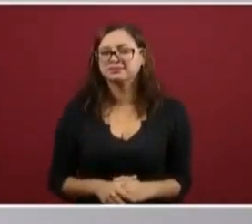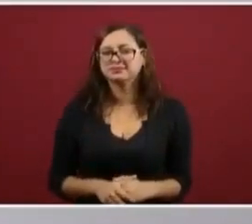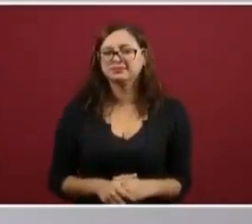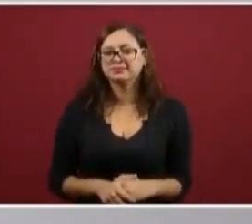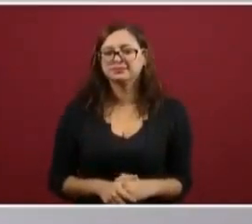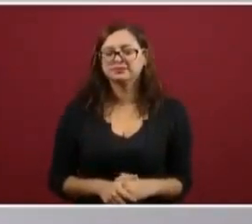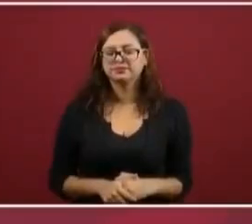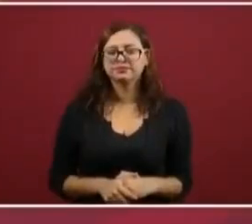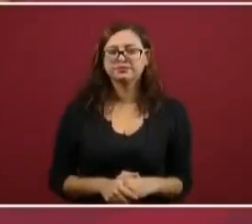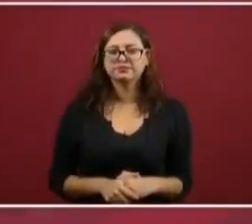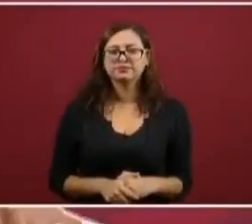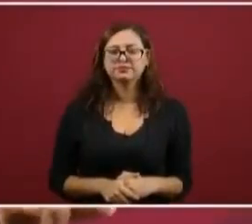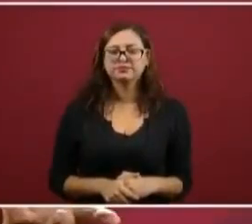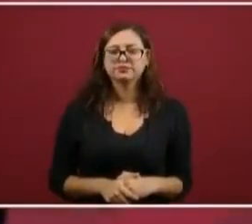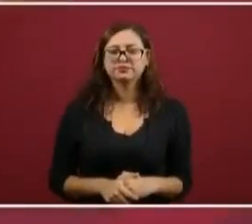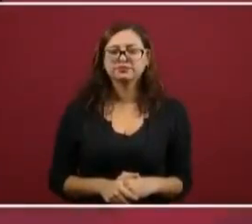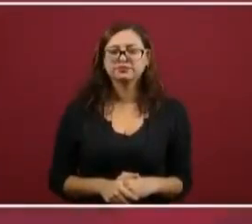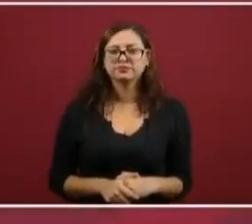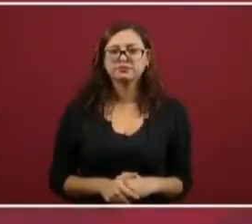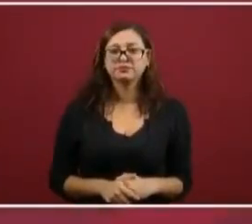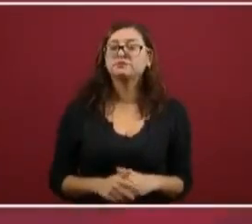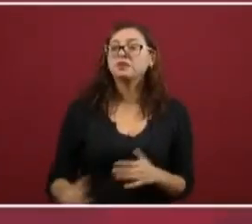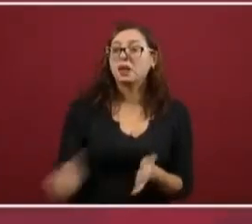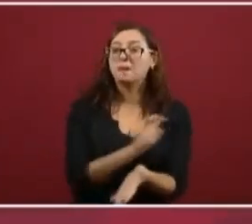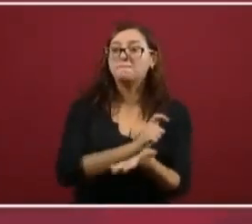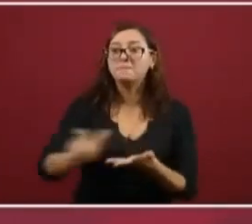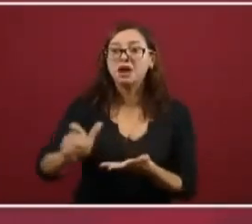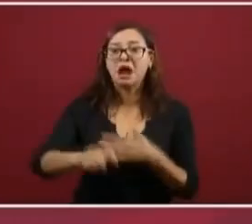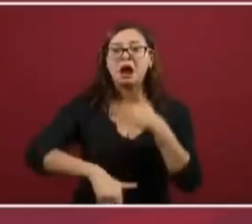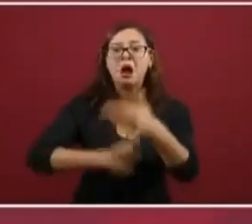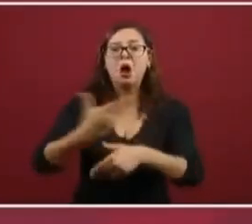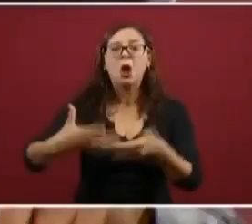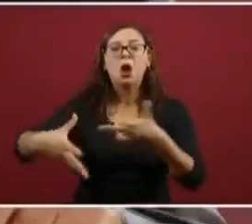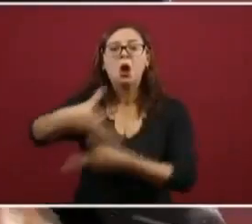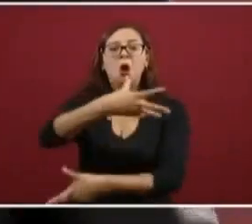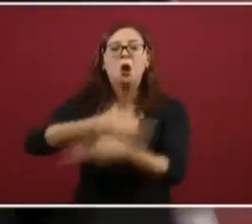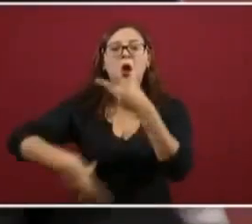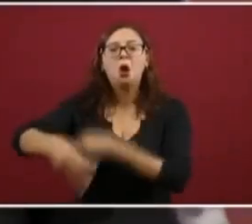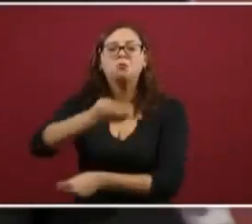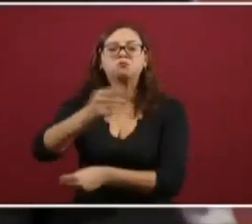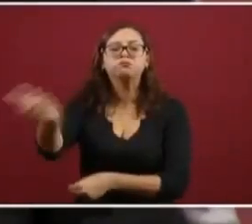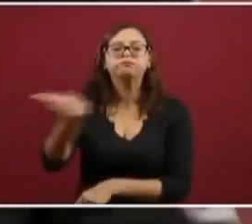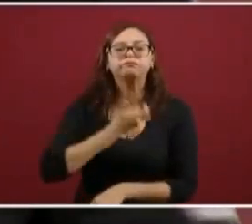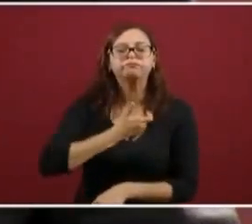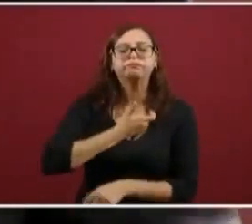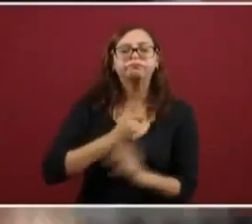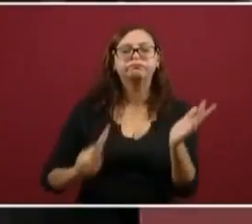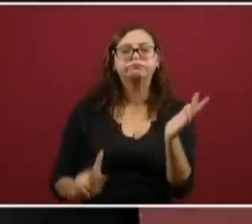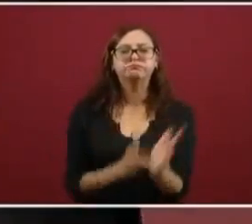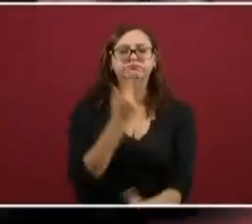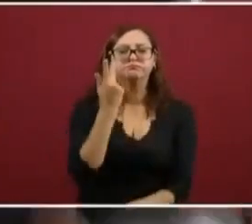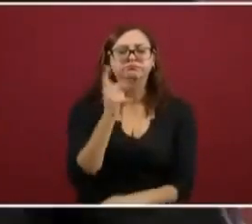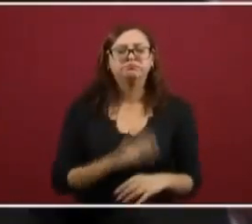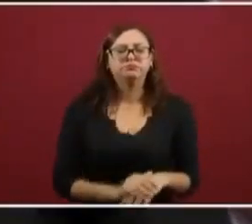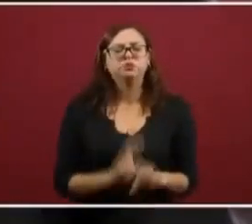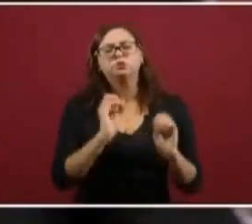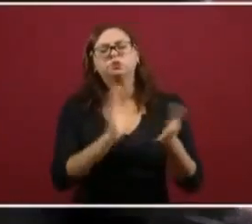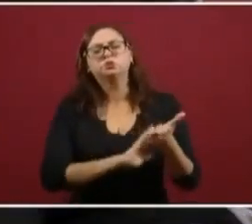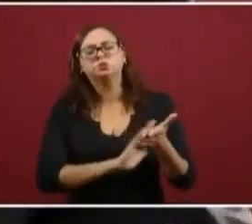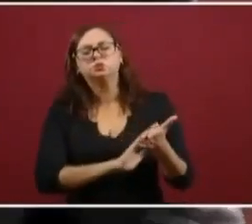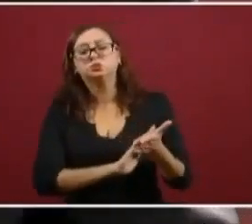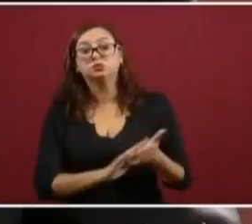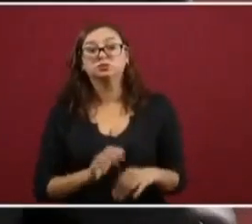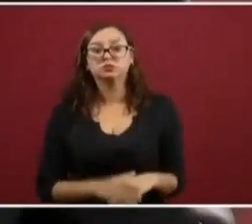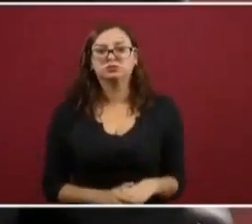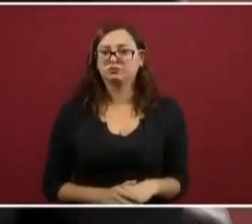impuestos pagaban impuestos y se los devolvían o se los condonan Entonces eso ya